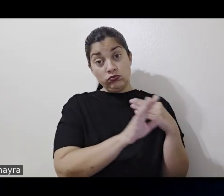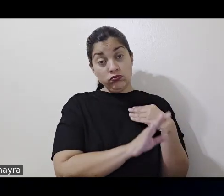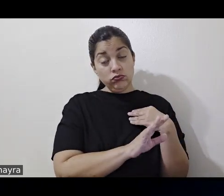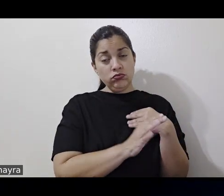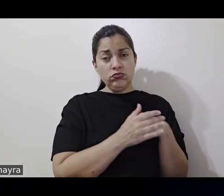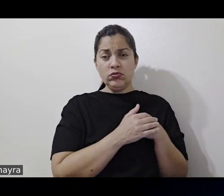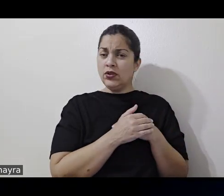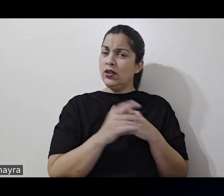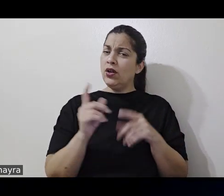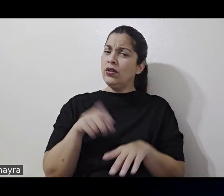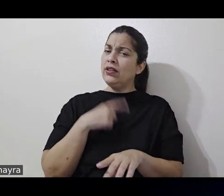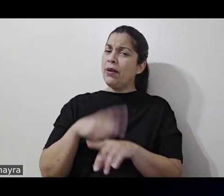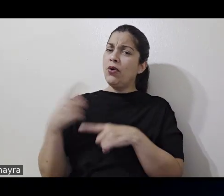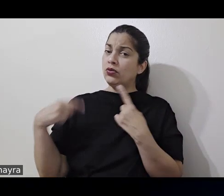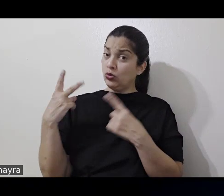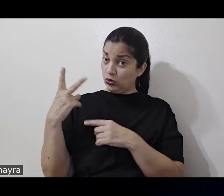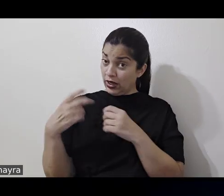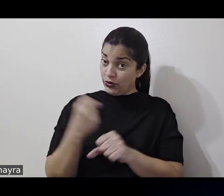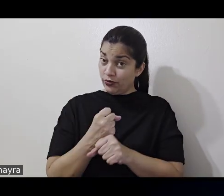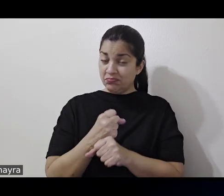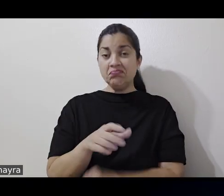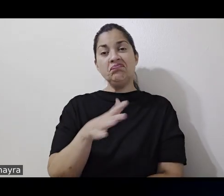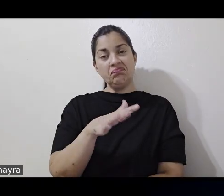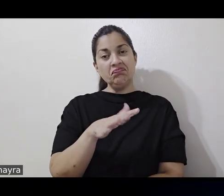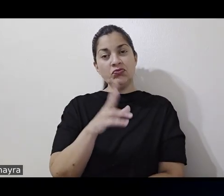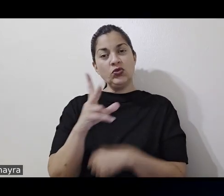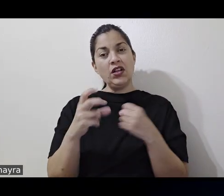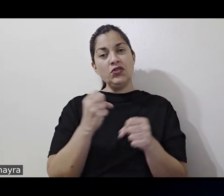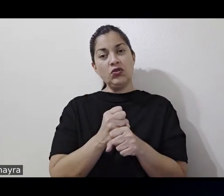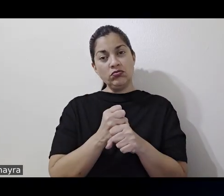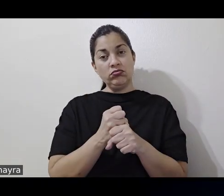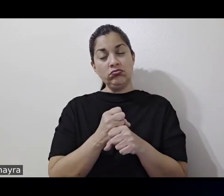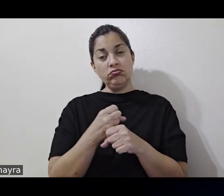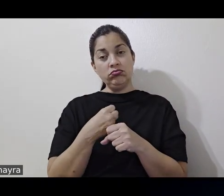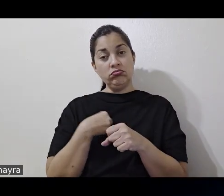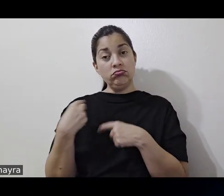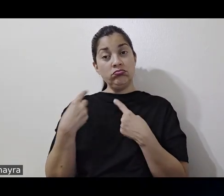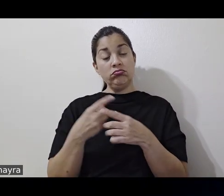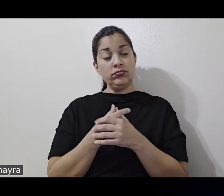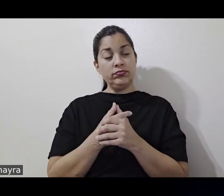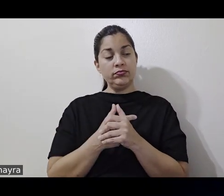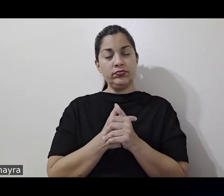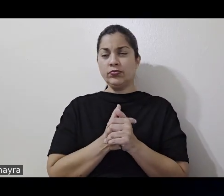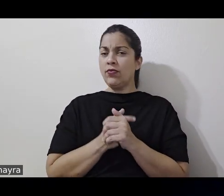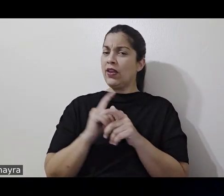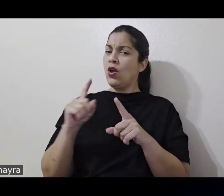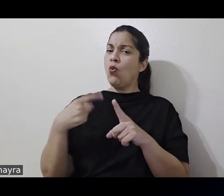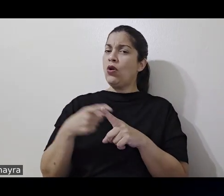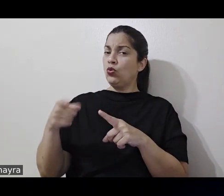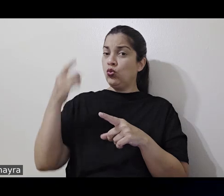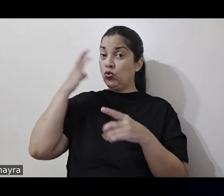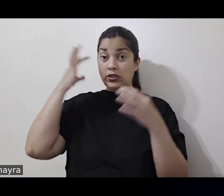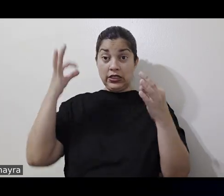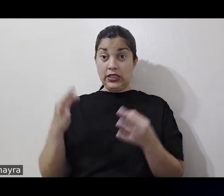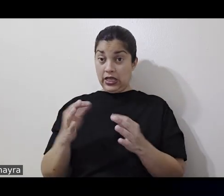Y esto te tomó 2 años. Sí, más o menos 2 años, lo que empecé. Ok, ¿cuándo tú decidiste